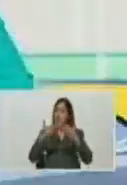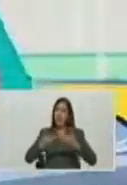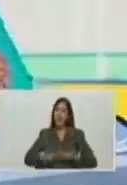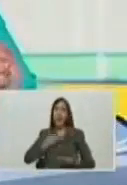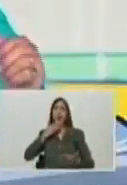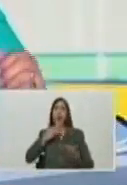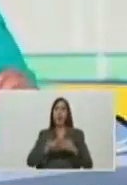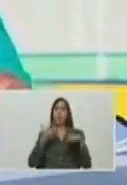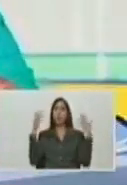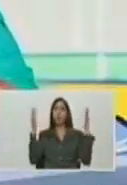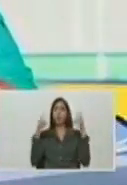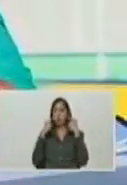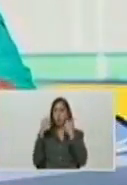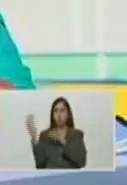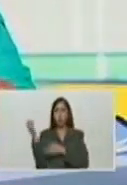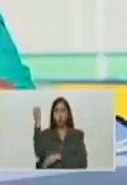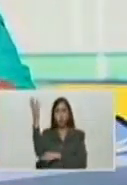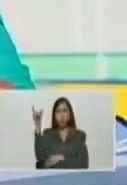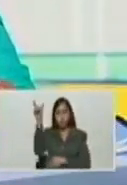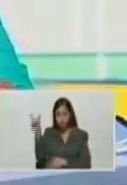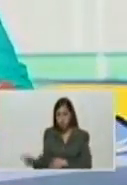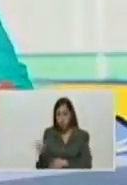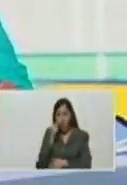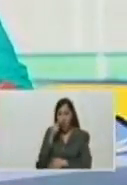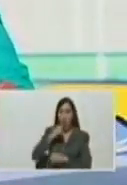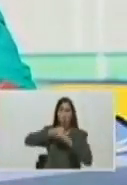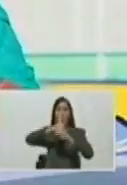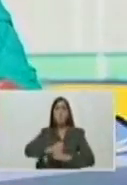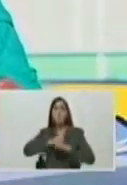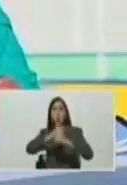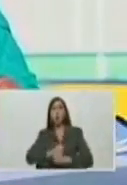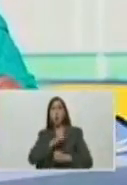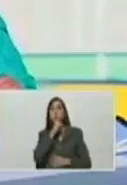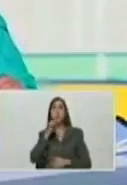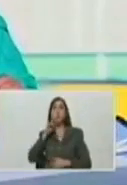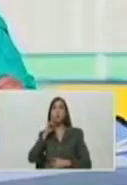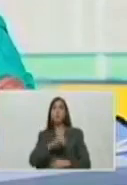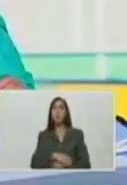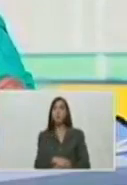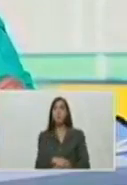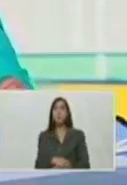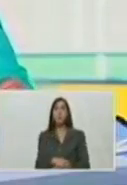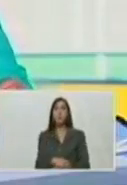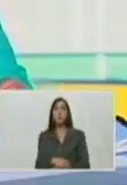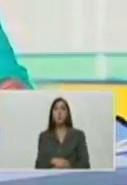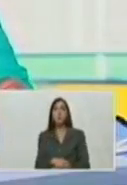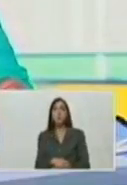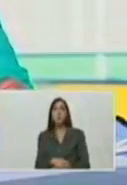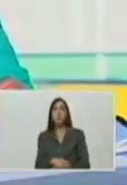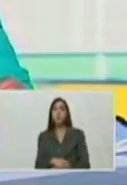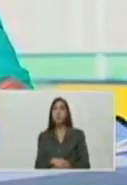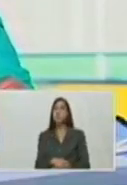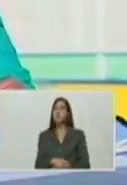aplauso al potro de América, al potro Álvarez. Bueno, tengo que reconocer, de verdad, al